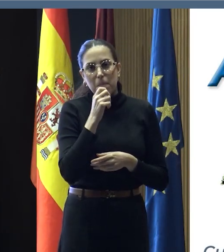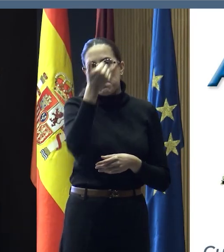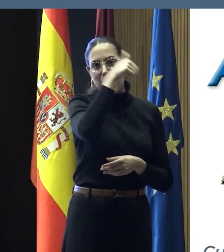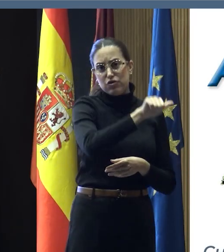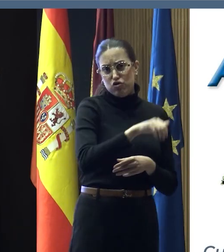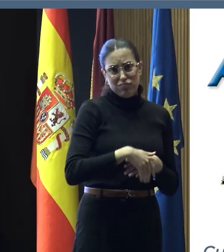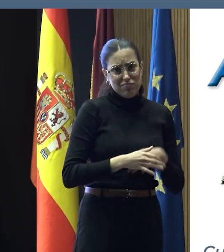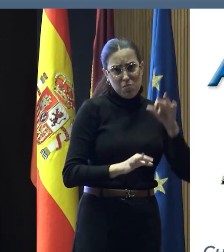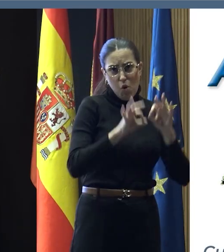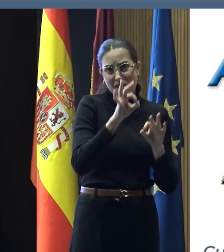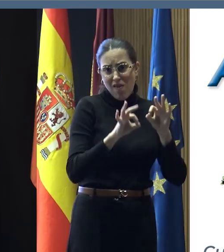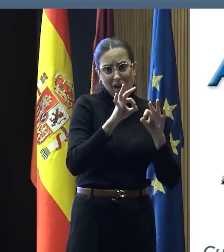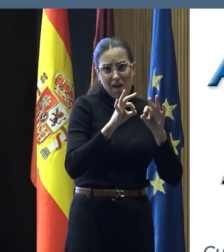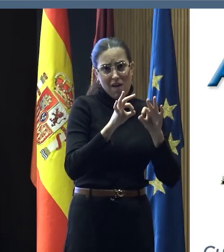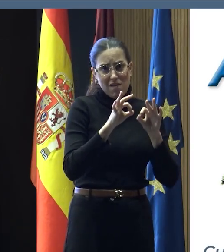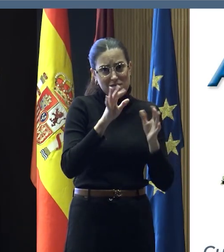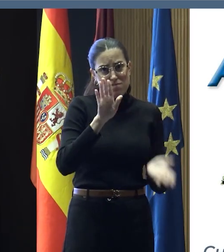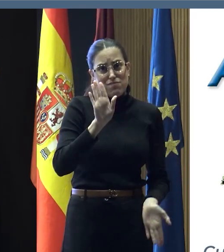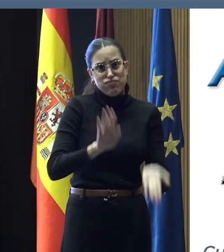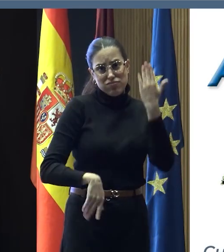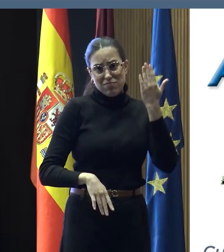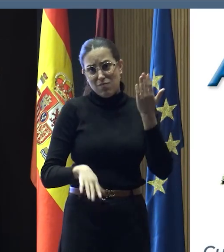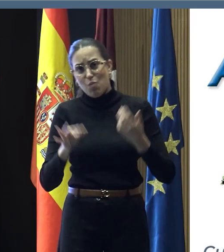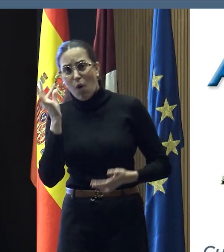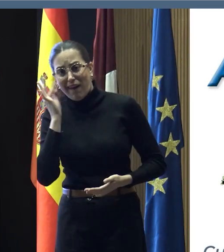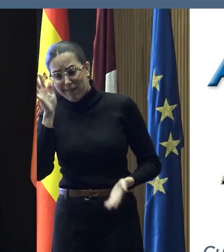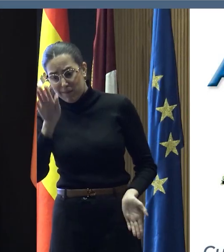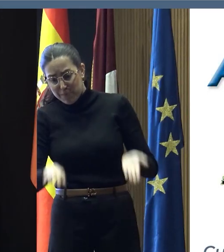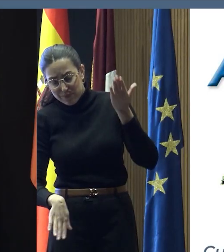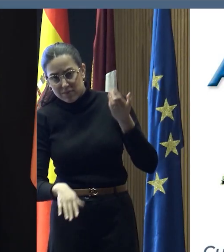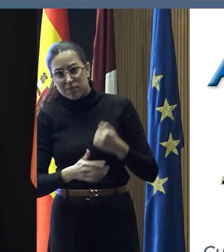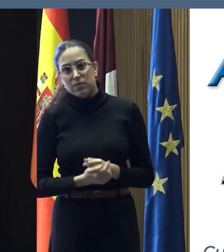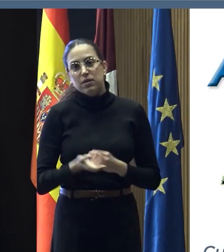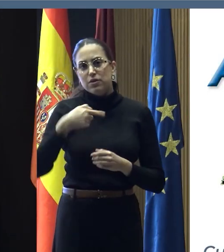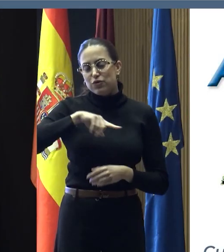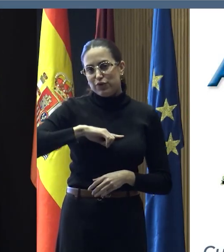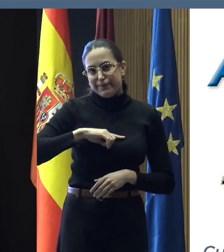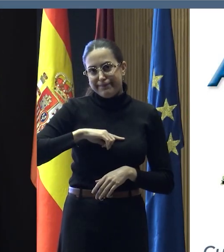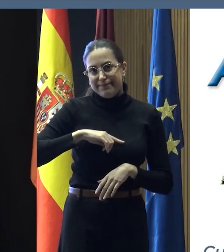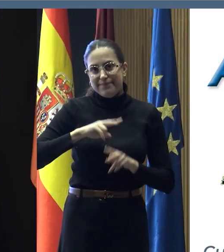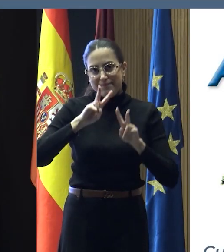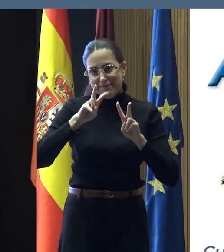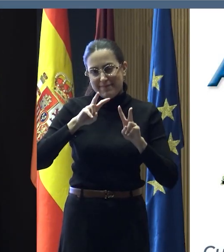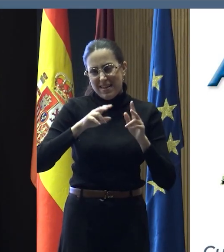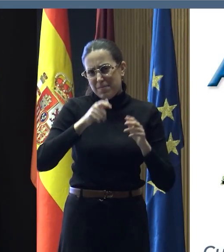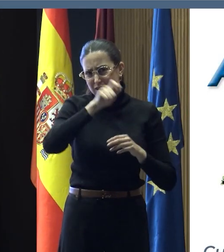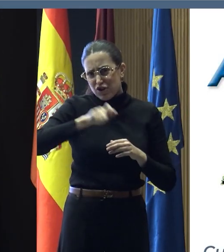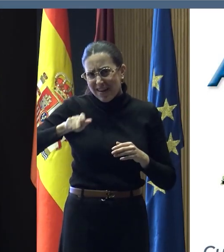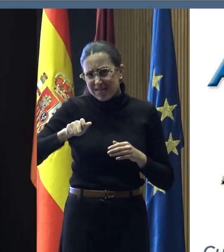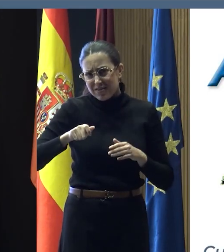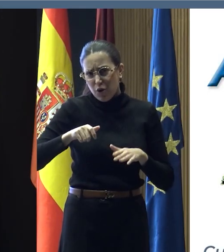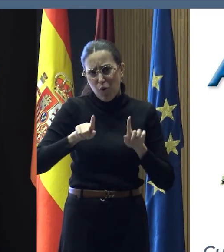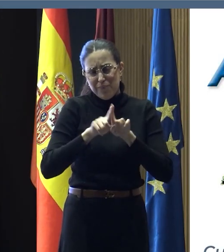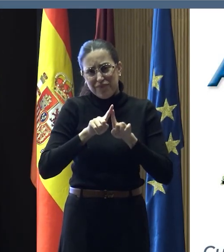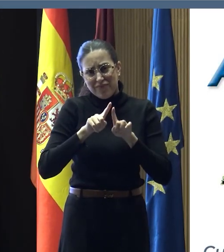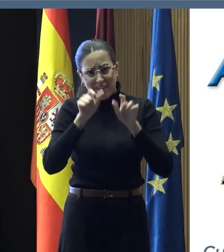en un porcentaje tan alto, cuando cualquier persona que mínimamente haya estudiado sabe que el hombre y la mujer